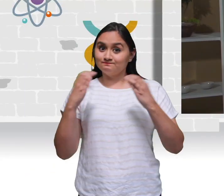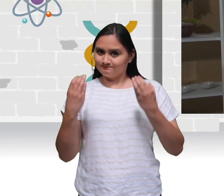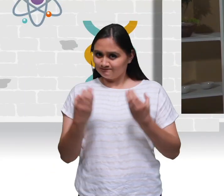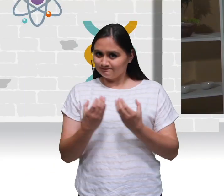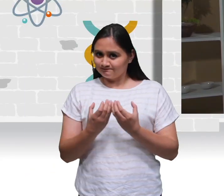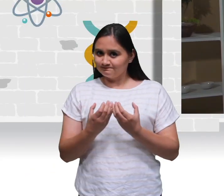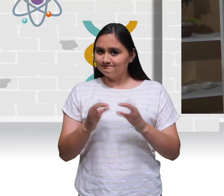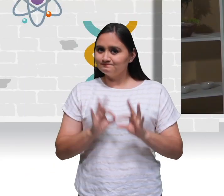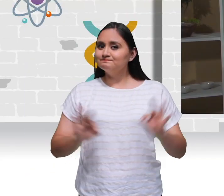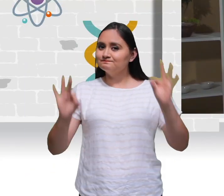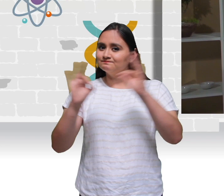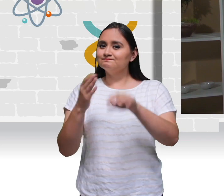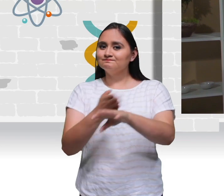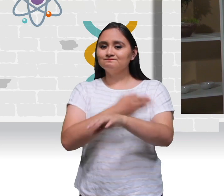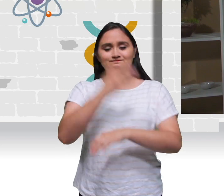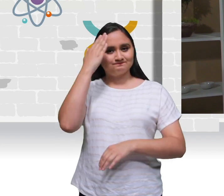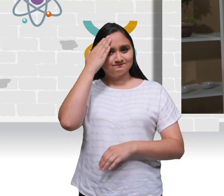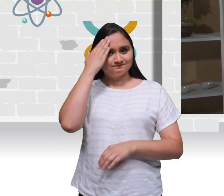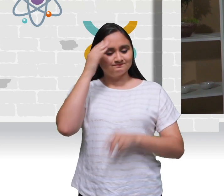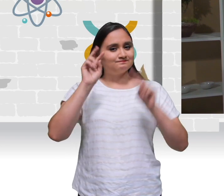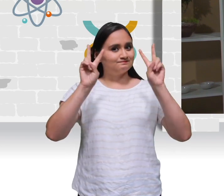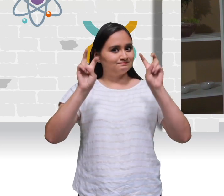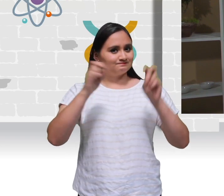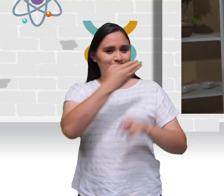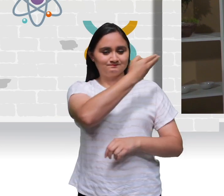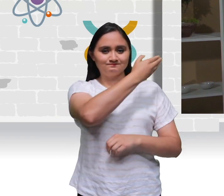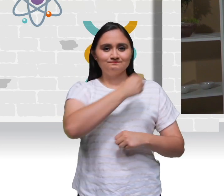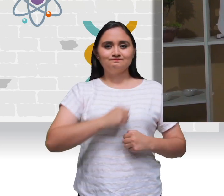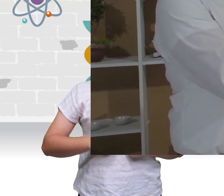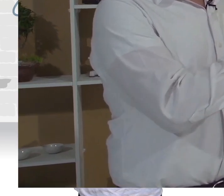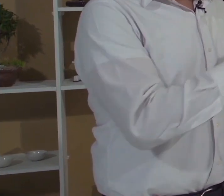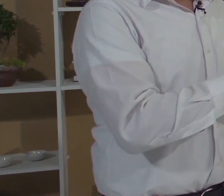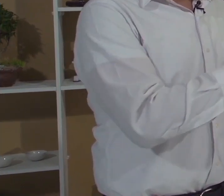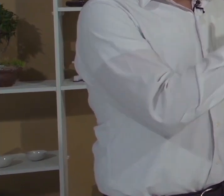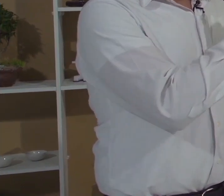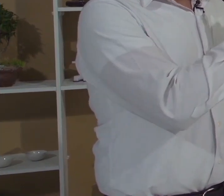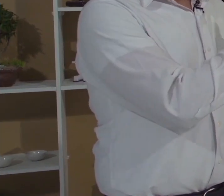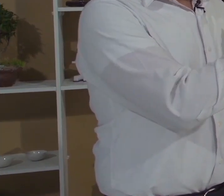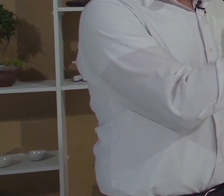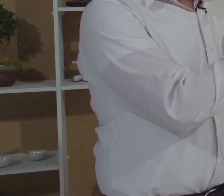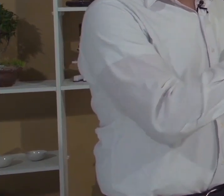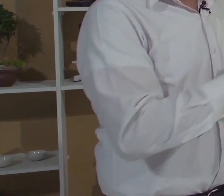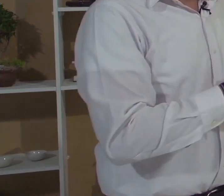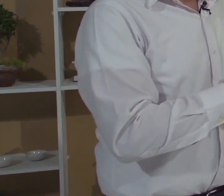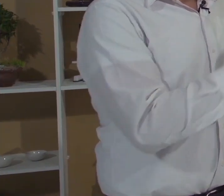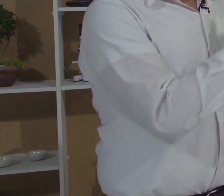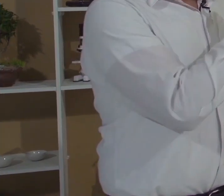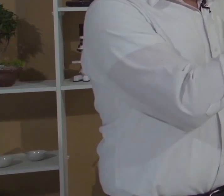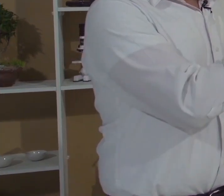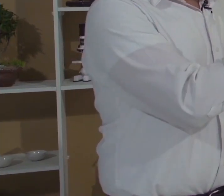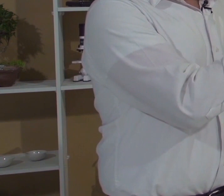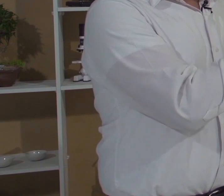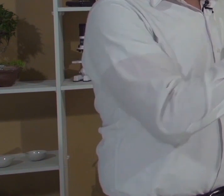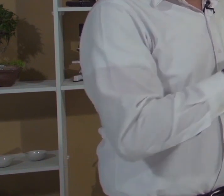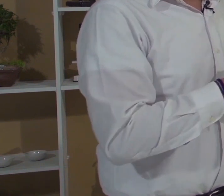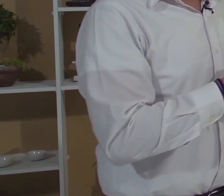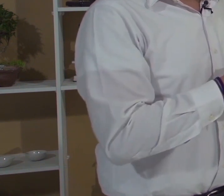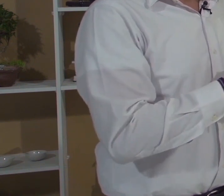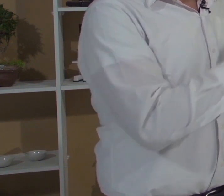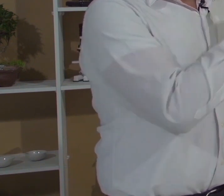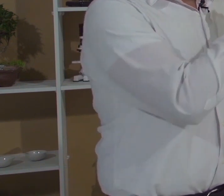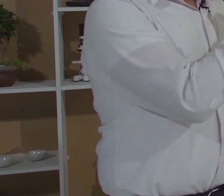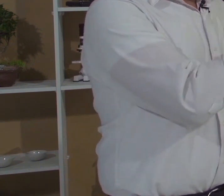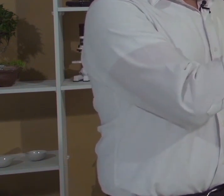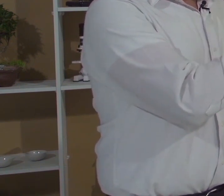Para la clase de hoy debes tener conocimientos previos sobre cinemática, desplazamiento, movimiento rectilíneo